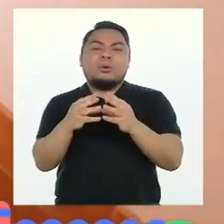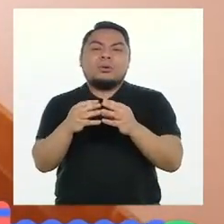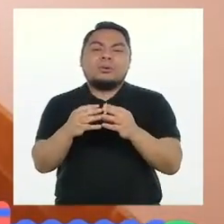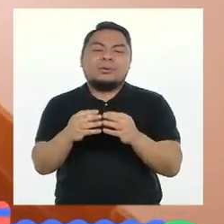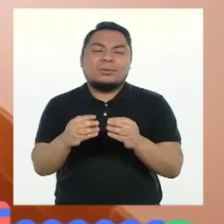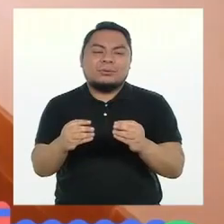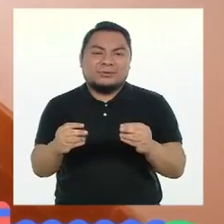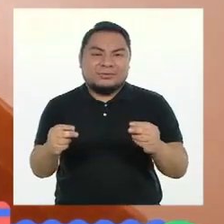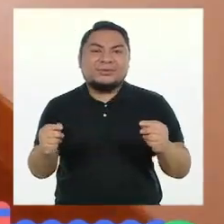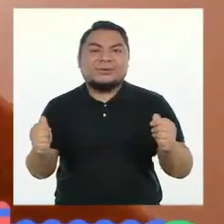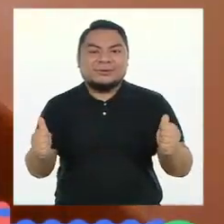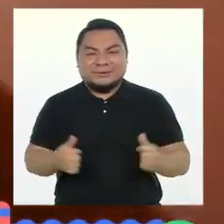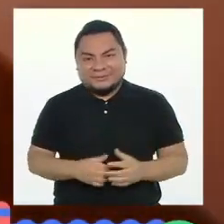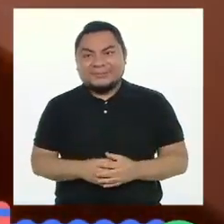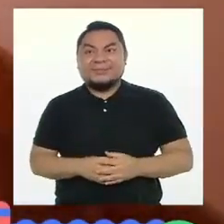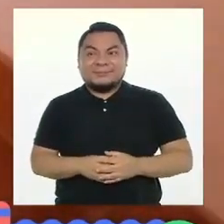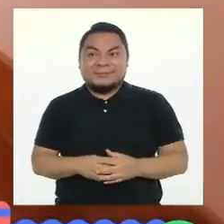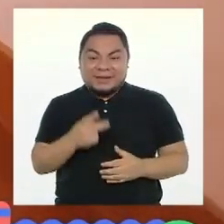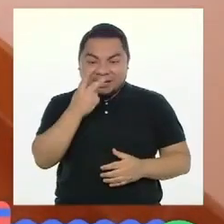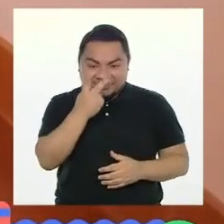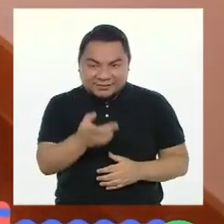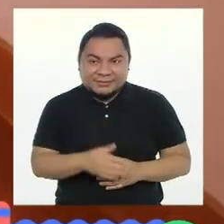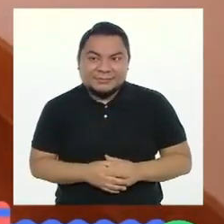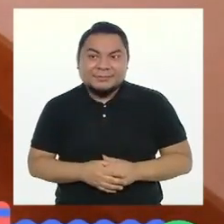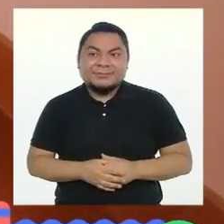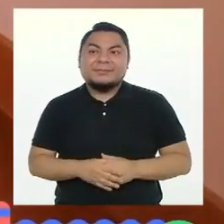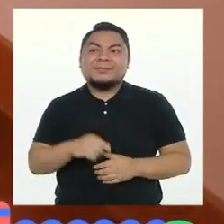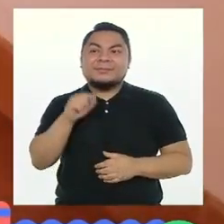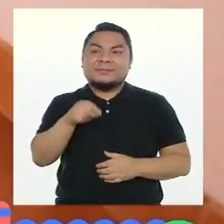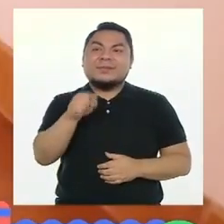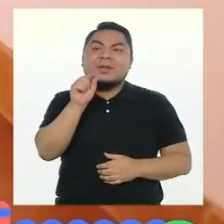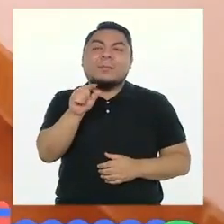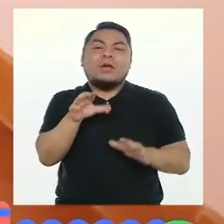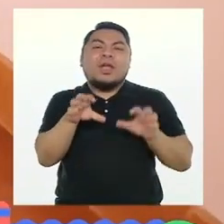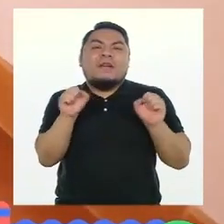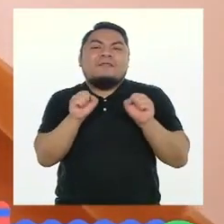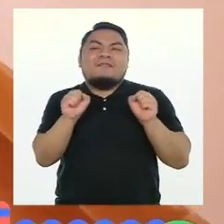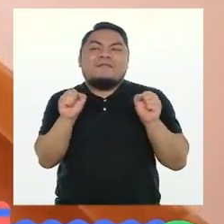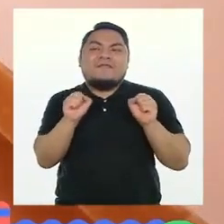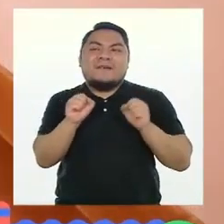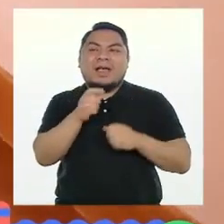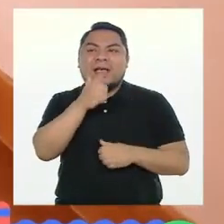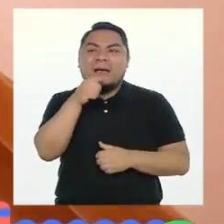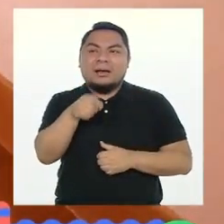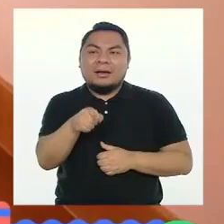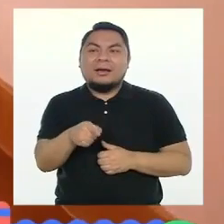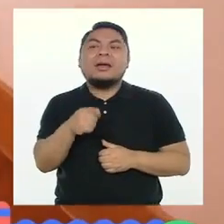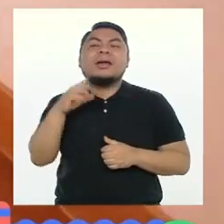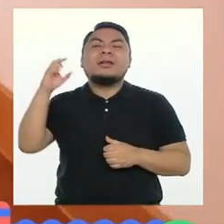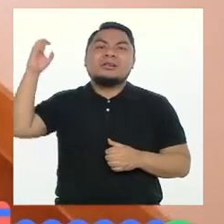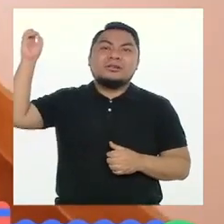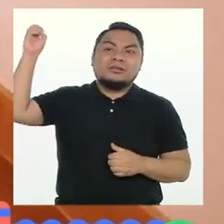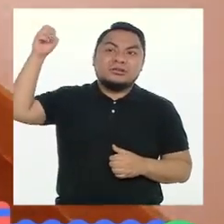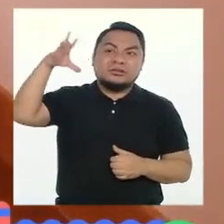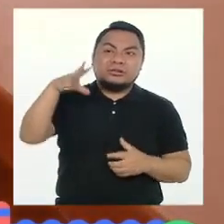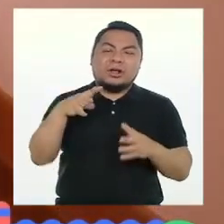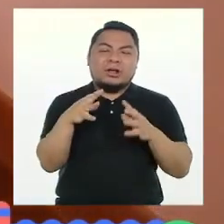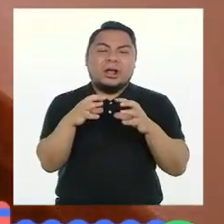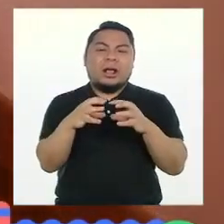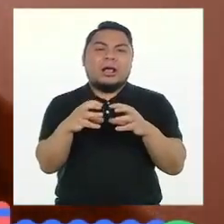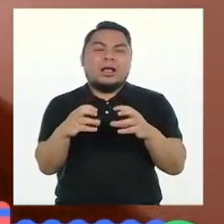le puse. A ver. Está un poco frío el agua, pero se está calentando como el